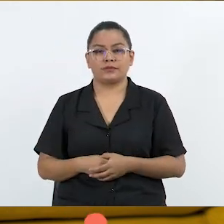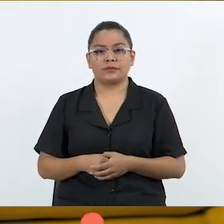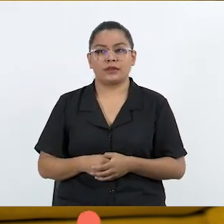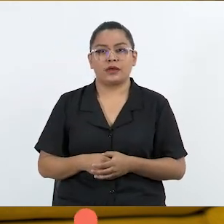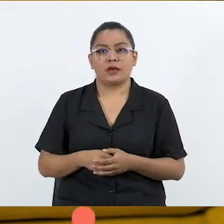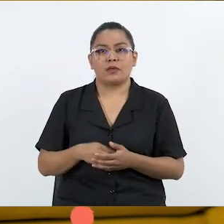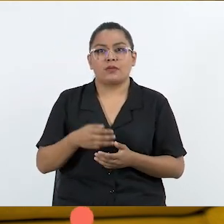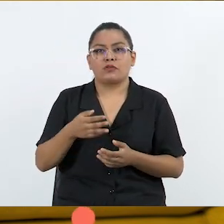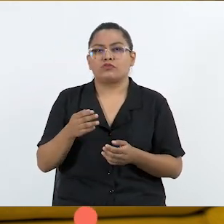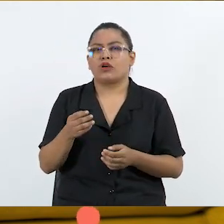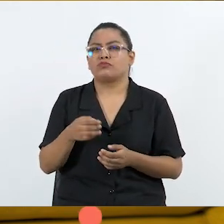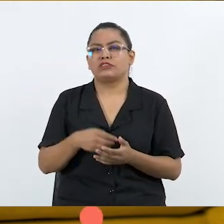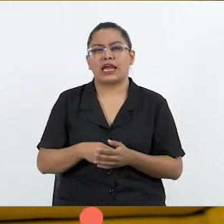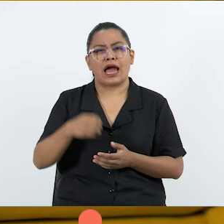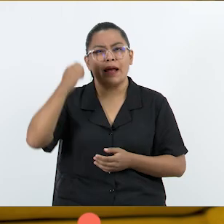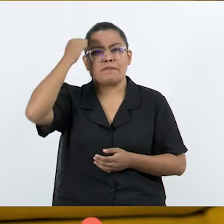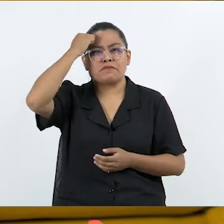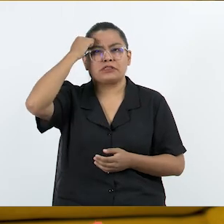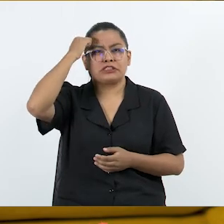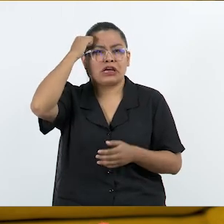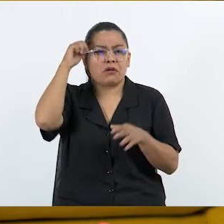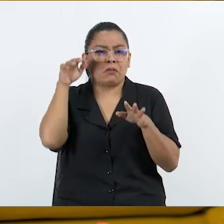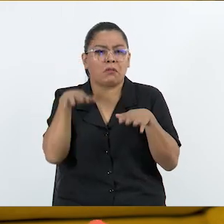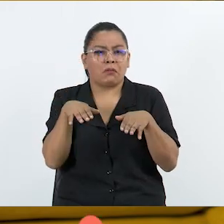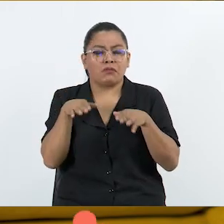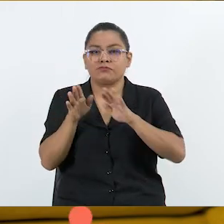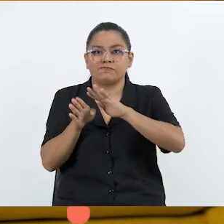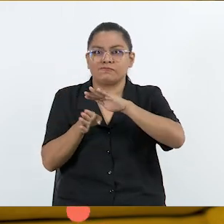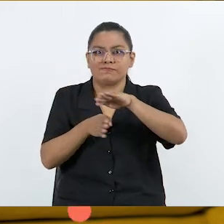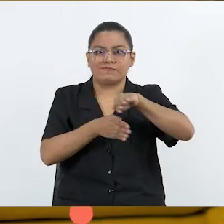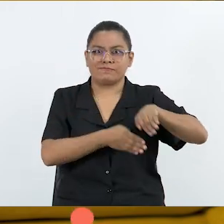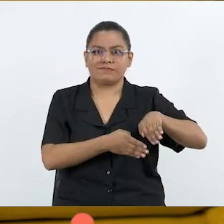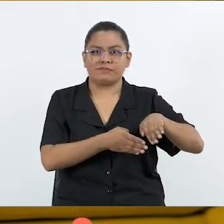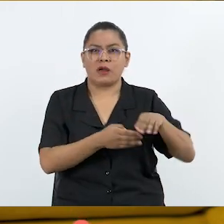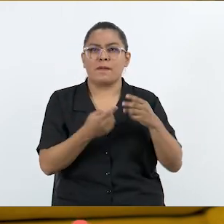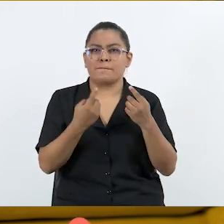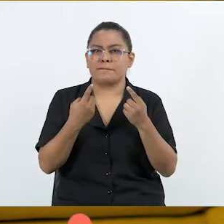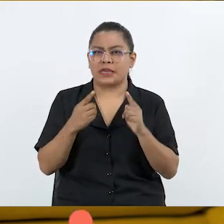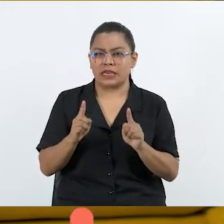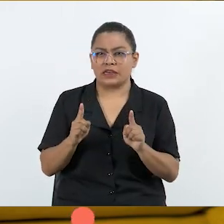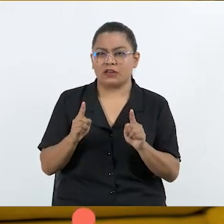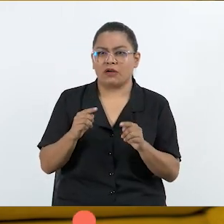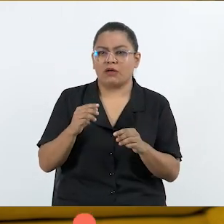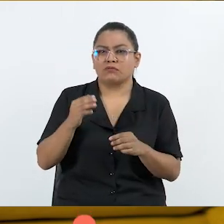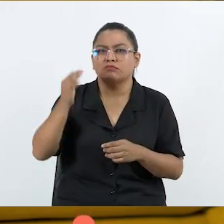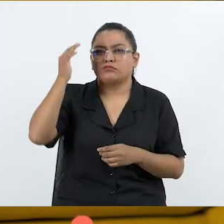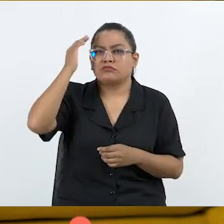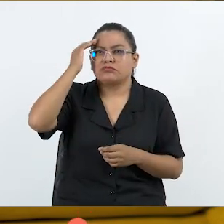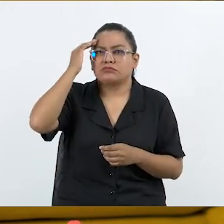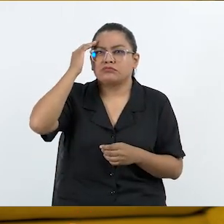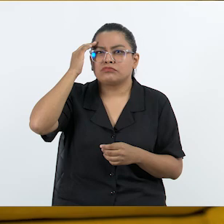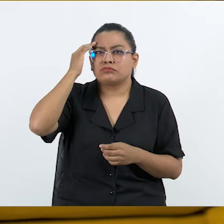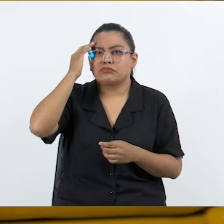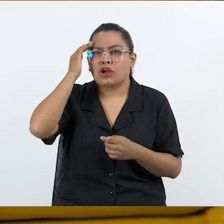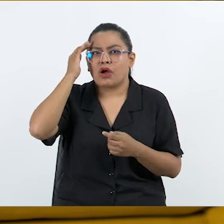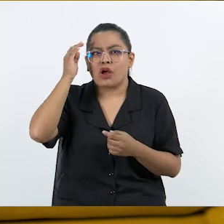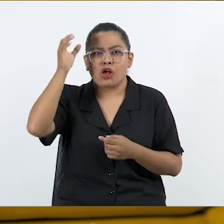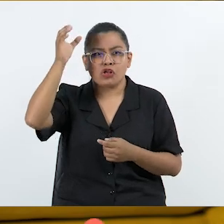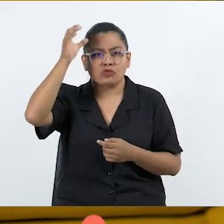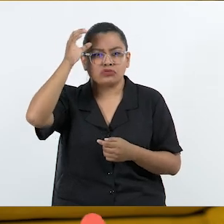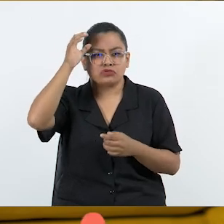más posible afuera el aprendizaje inerte. Pero, ¿cómo podemos identificar fácilmente